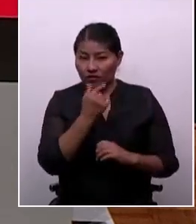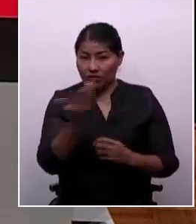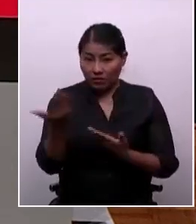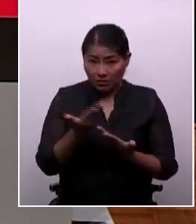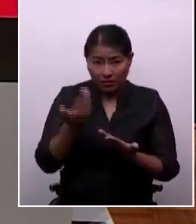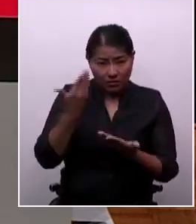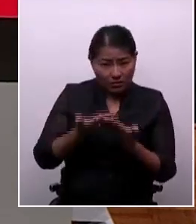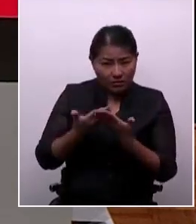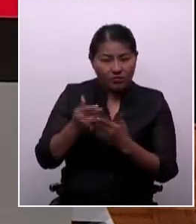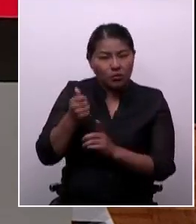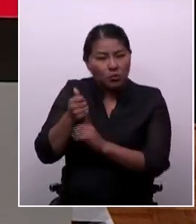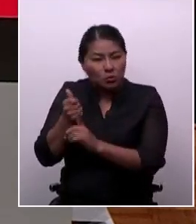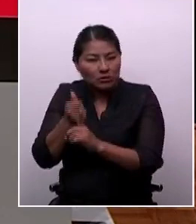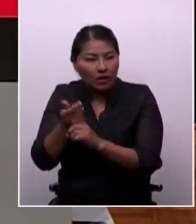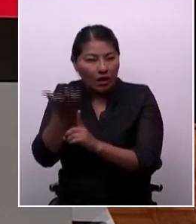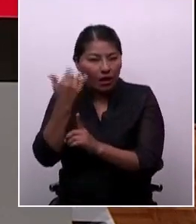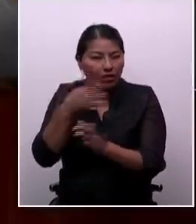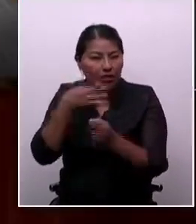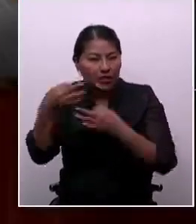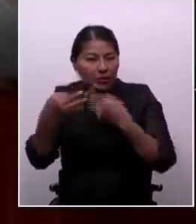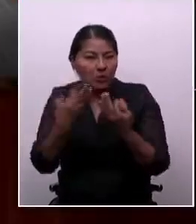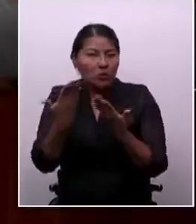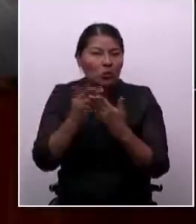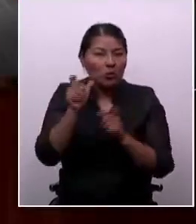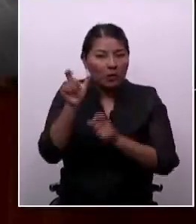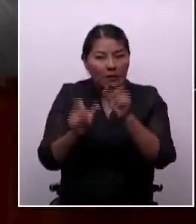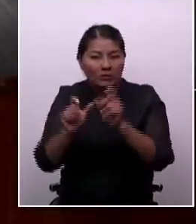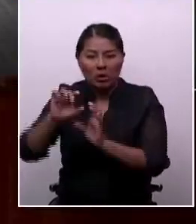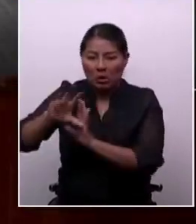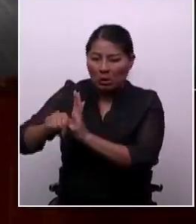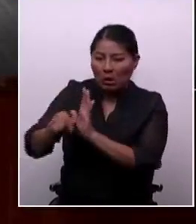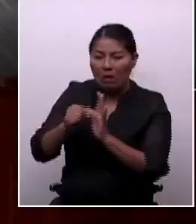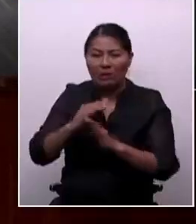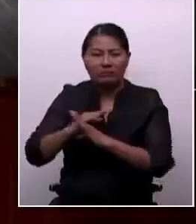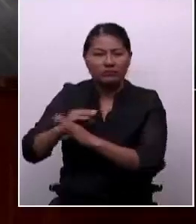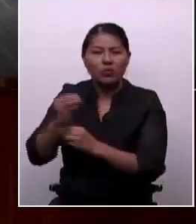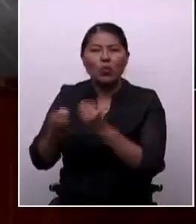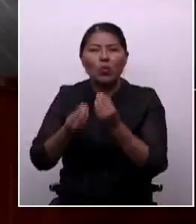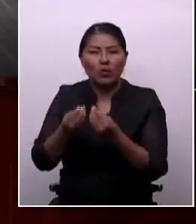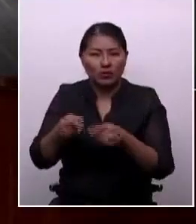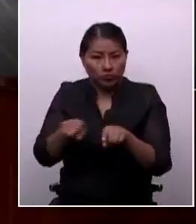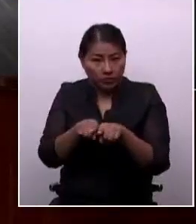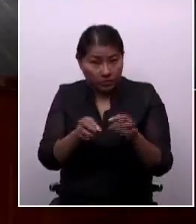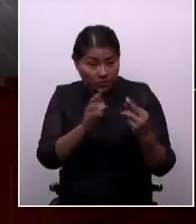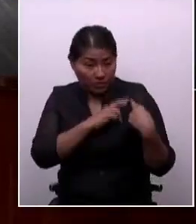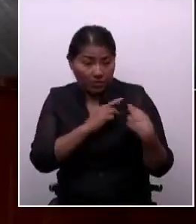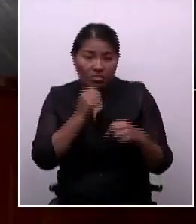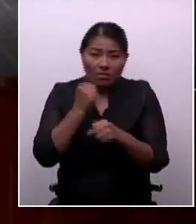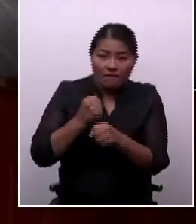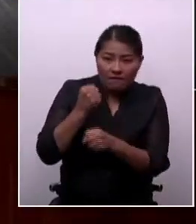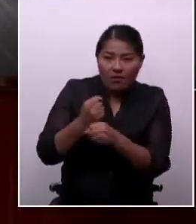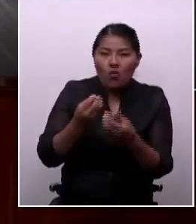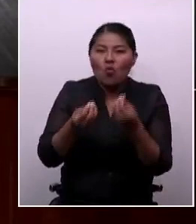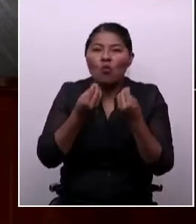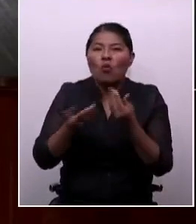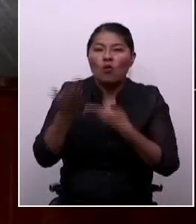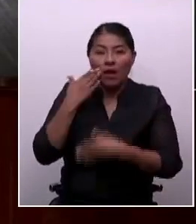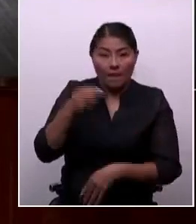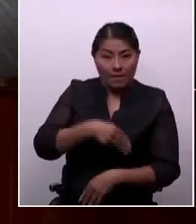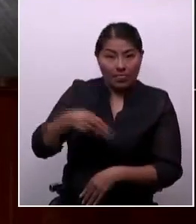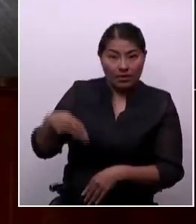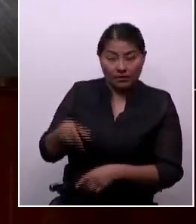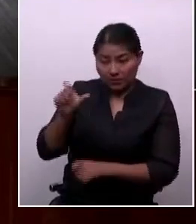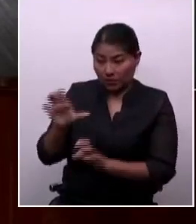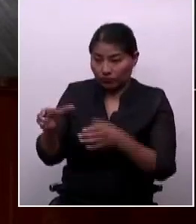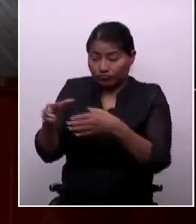que va a tomar para combatir la inseguridad ciudadana y es fundamental trabajar con quien lidera la lucha contra el crimen que es el Ministerio del interior